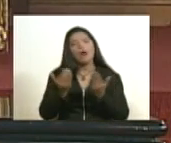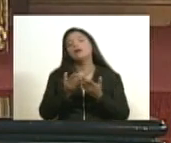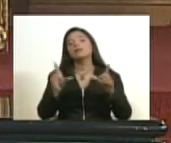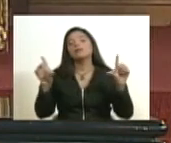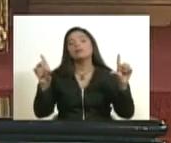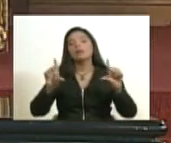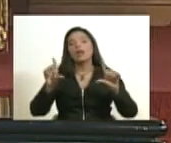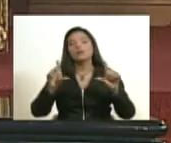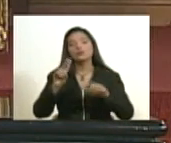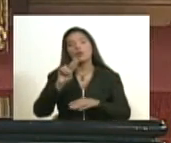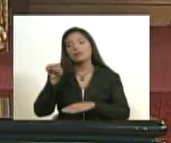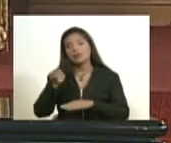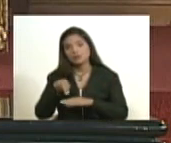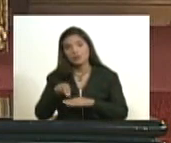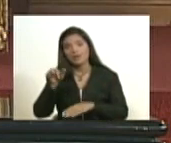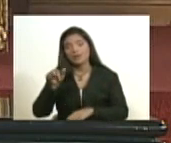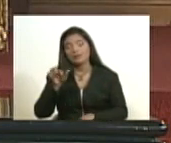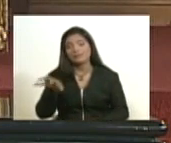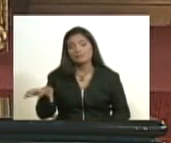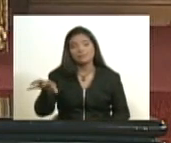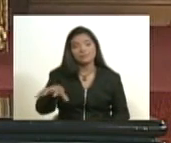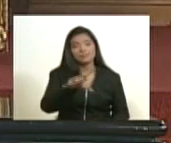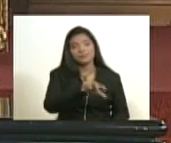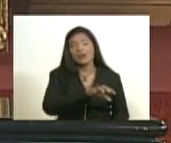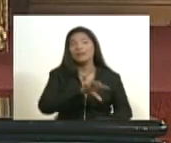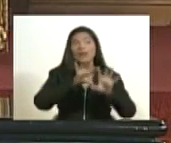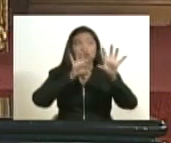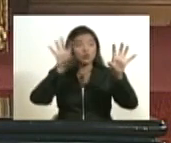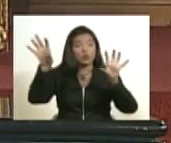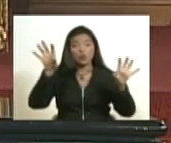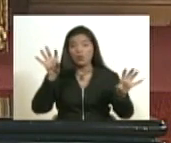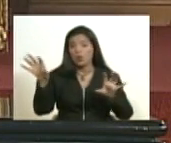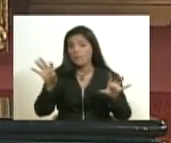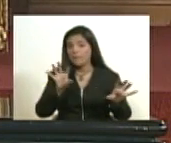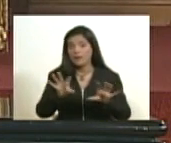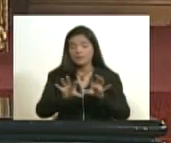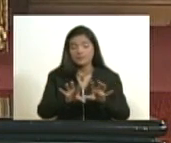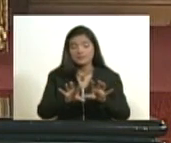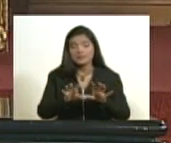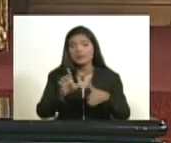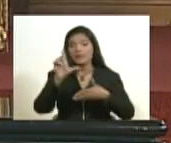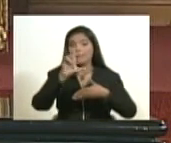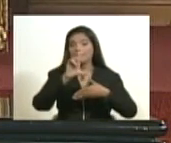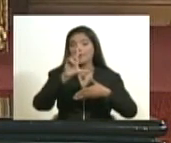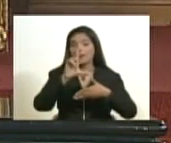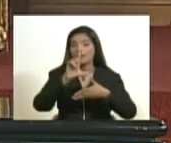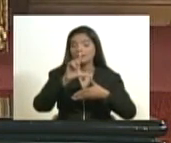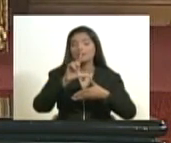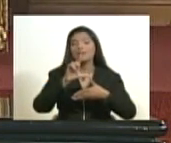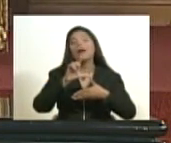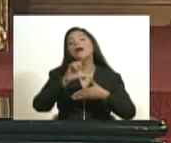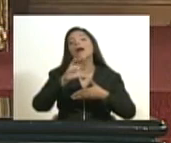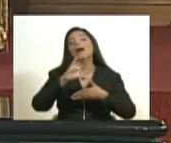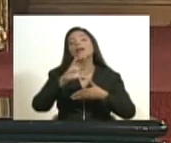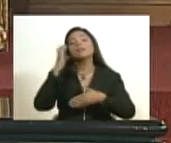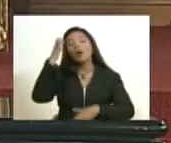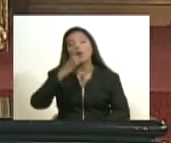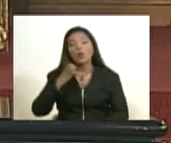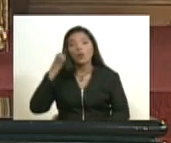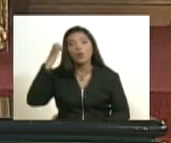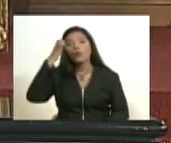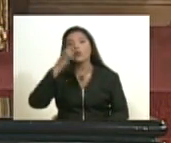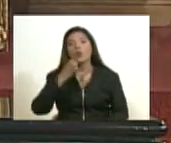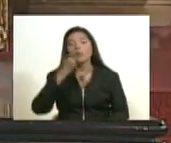televisoras nacionales de todos los países de América Latina, del Caribe, de Europa, parte